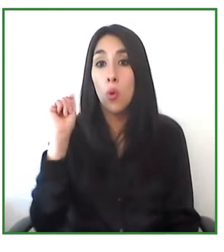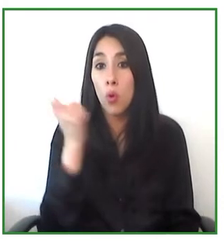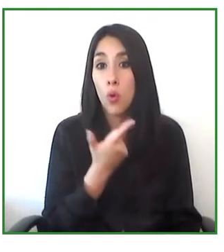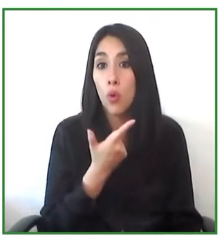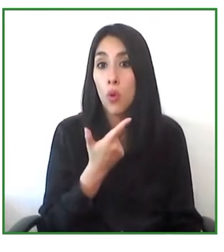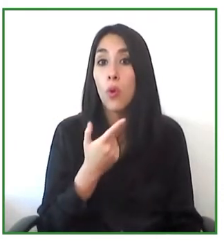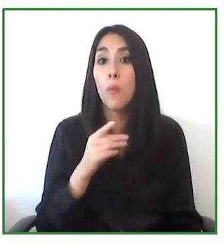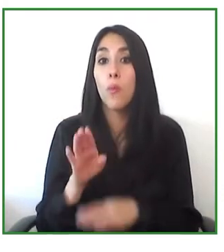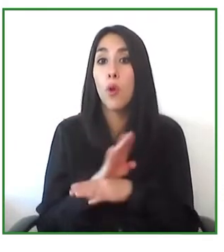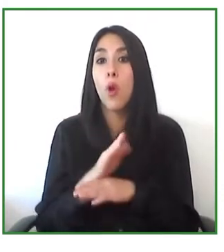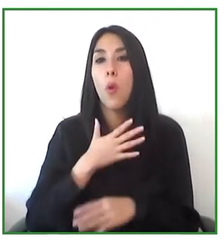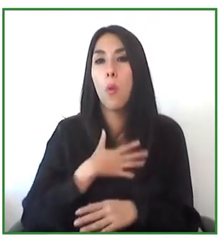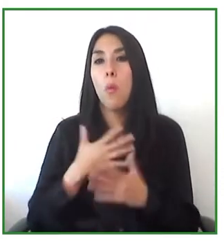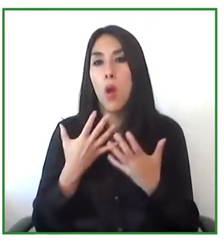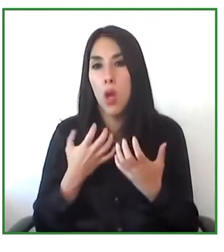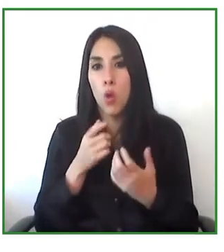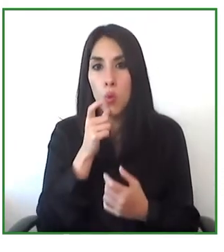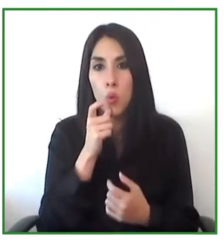más innovación,